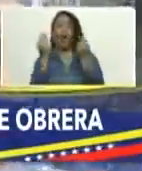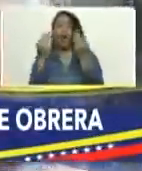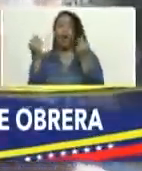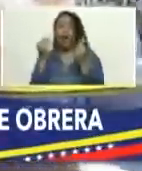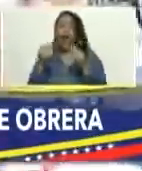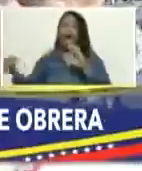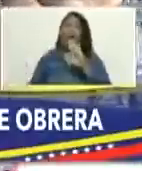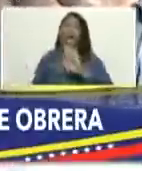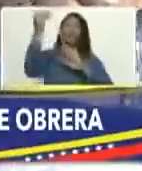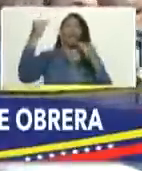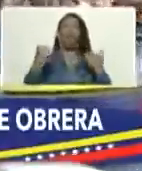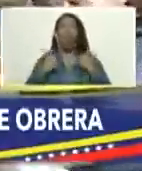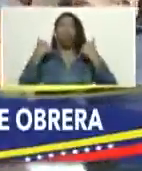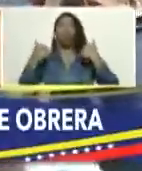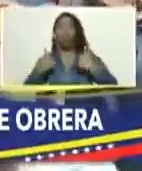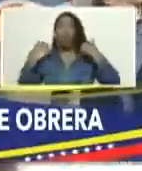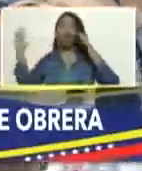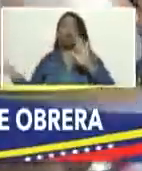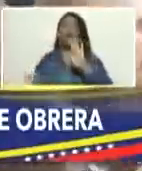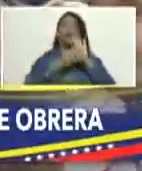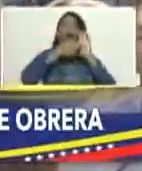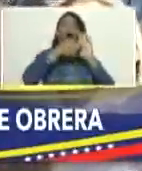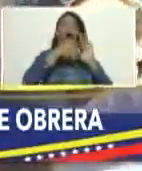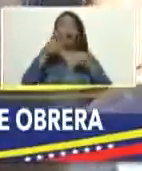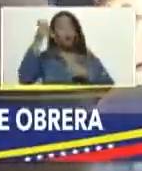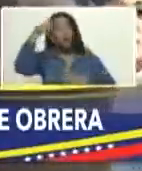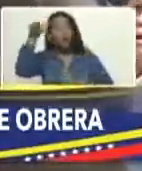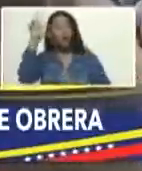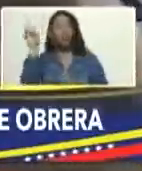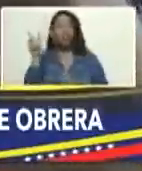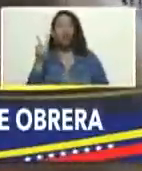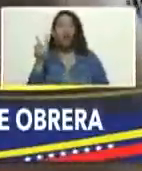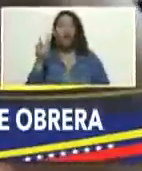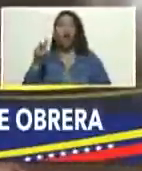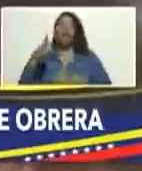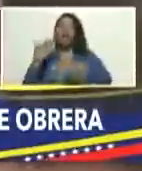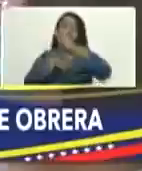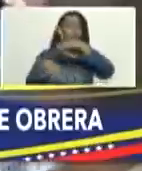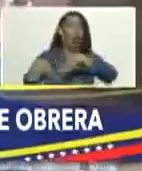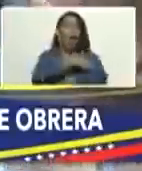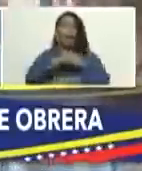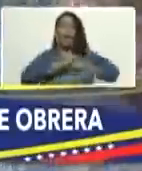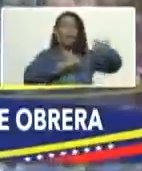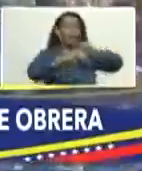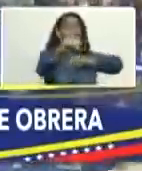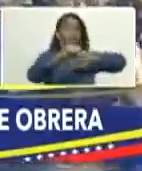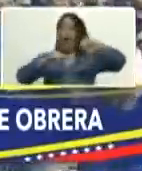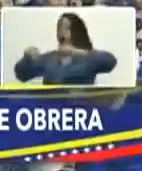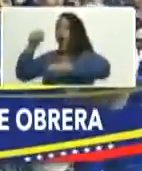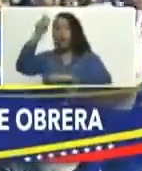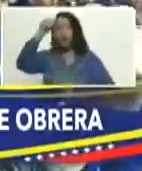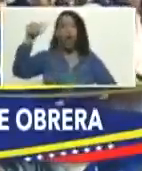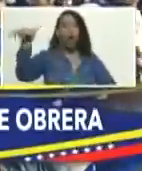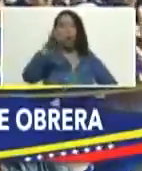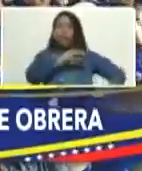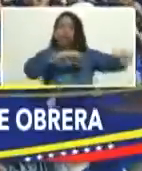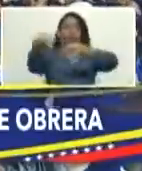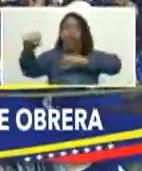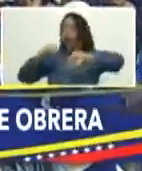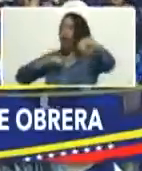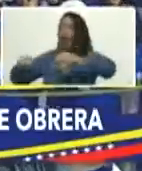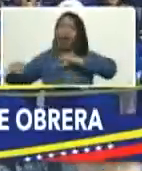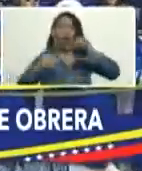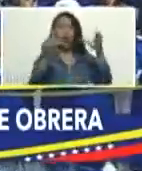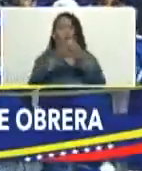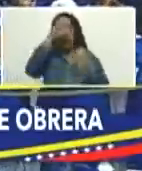del sufrimiento que le han puesto al pueblo de Venezuela. ¡A la calle! ¡Movilización del pueblo! ¡Movilización de la